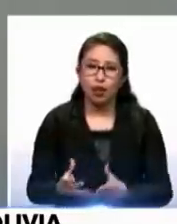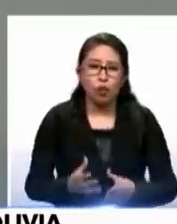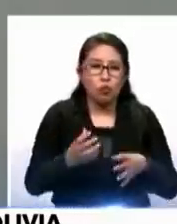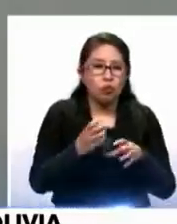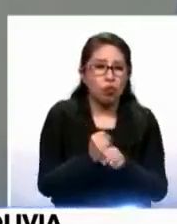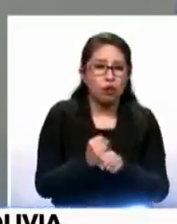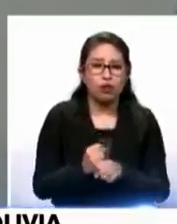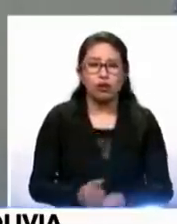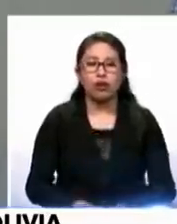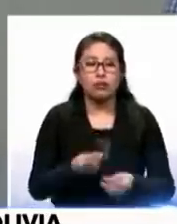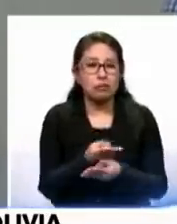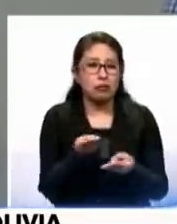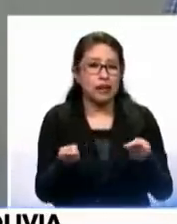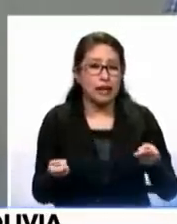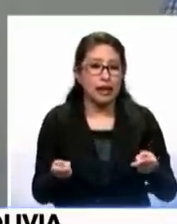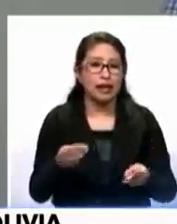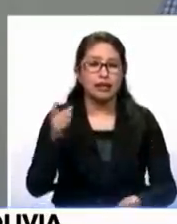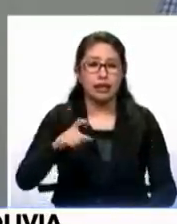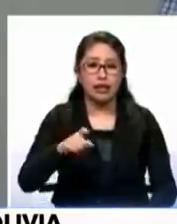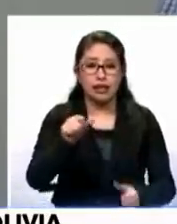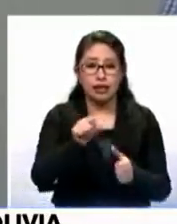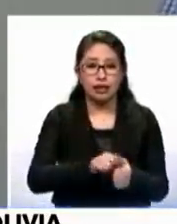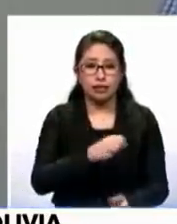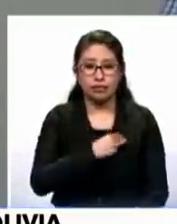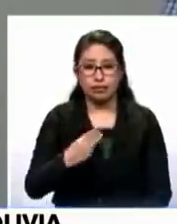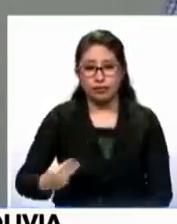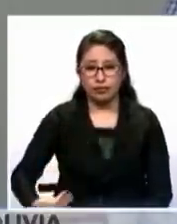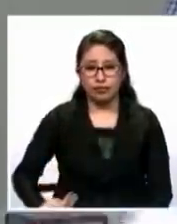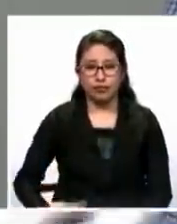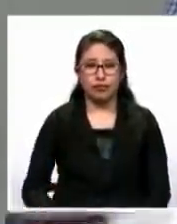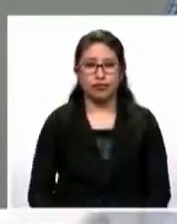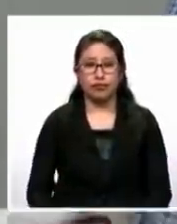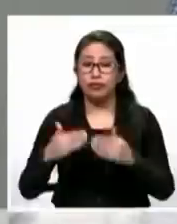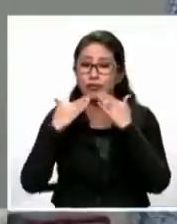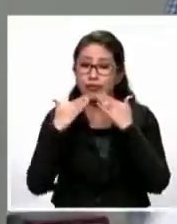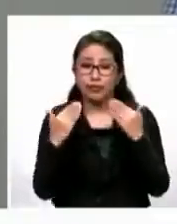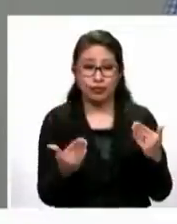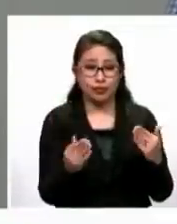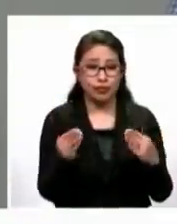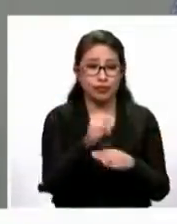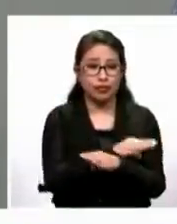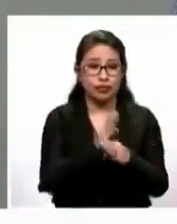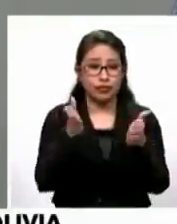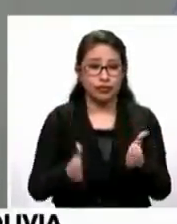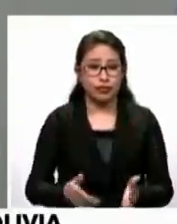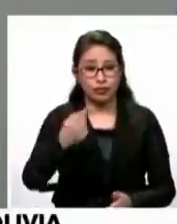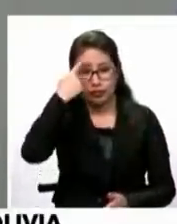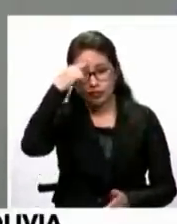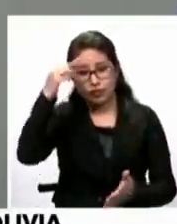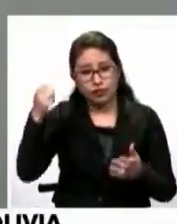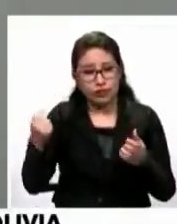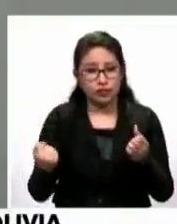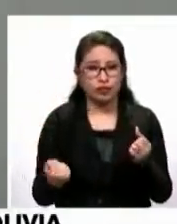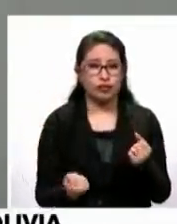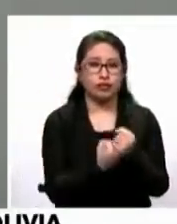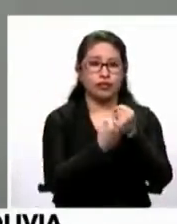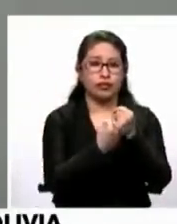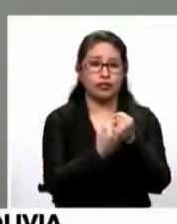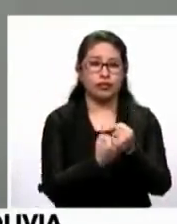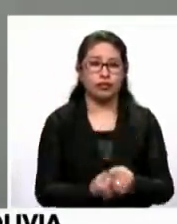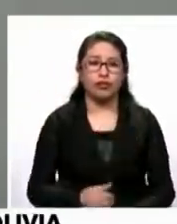necesitan en cada municipio. Y agradezco también a los ministros por la colaboración que hacen en todo